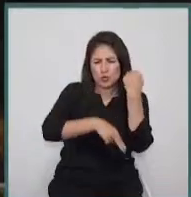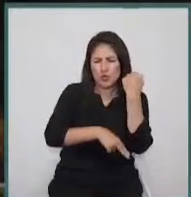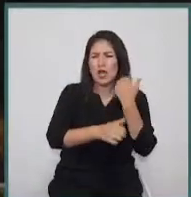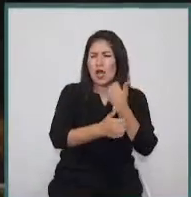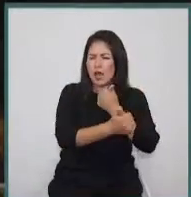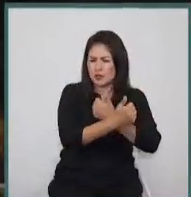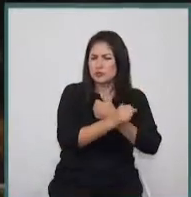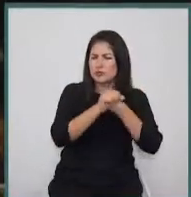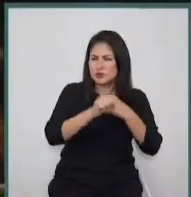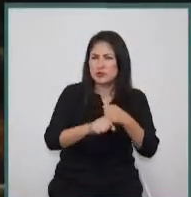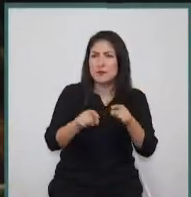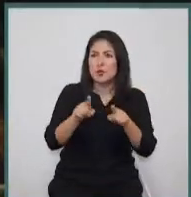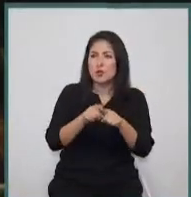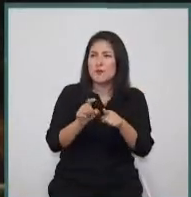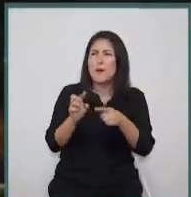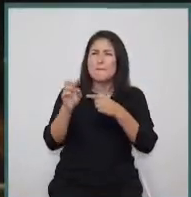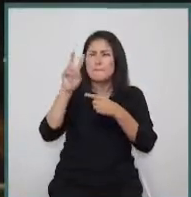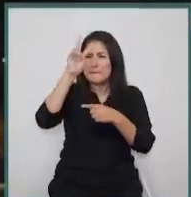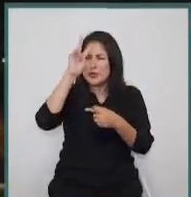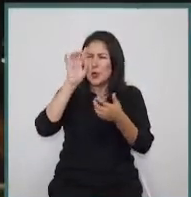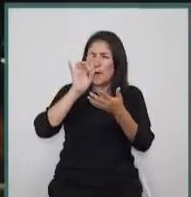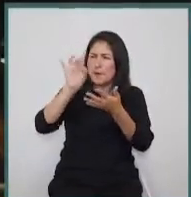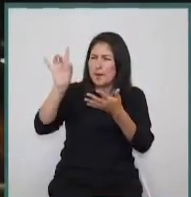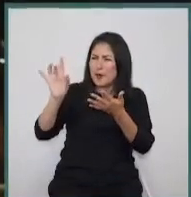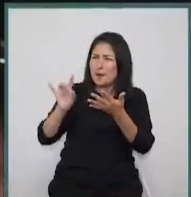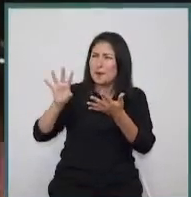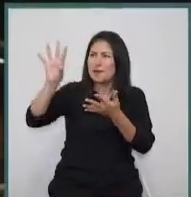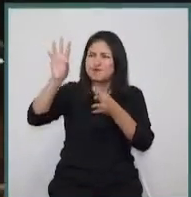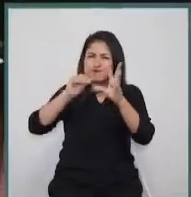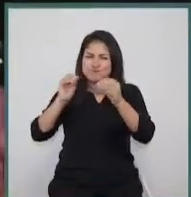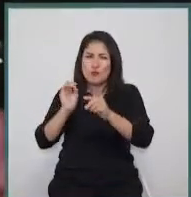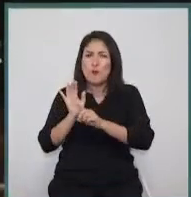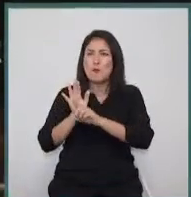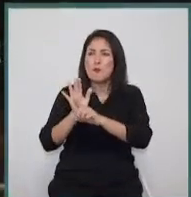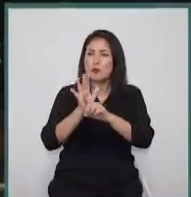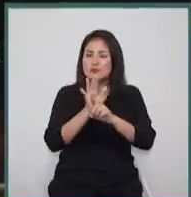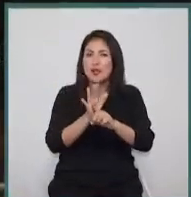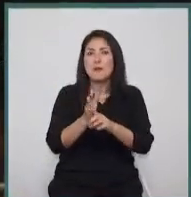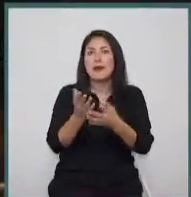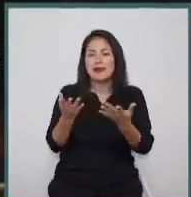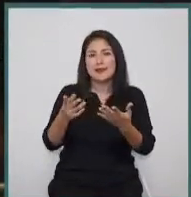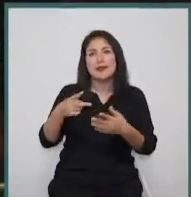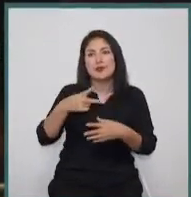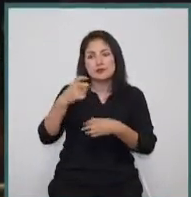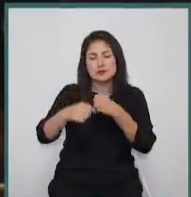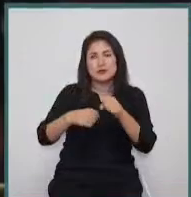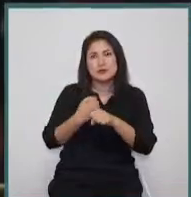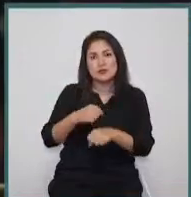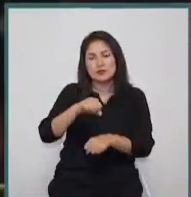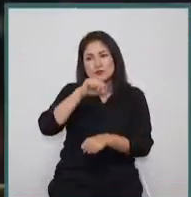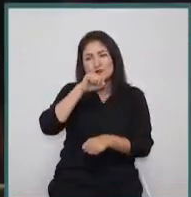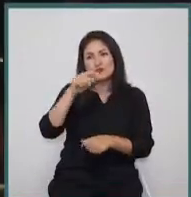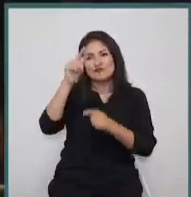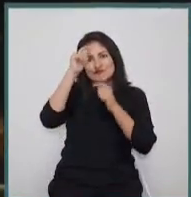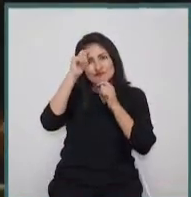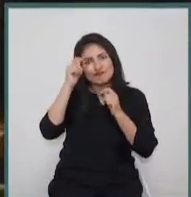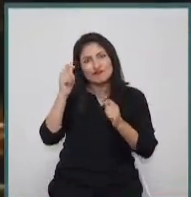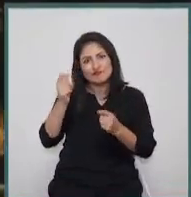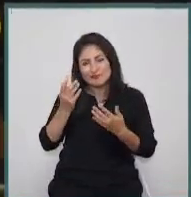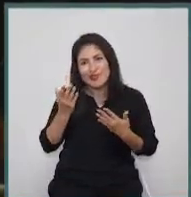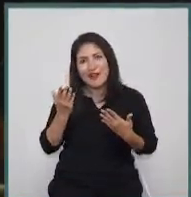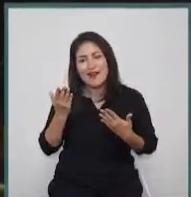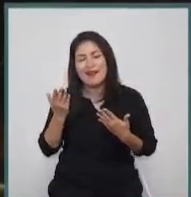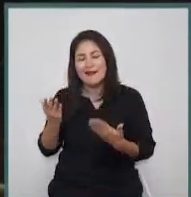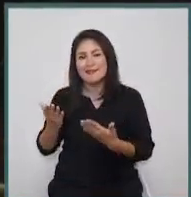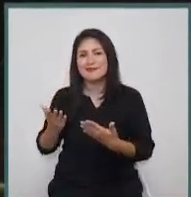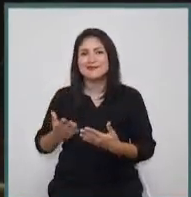solo Junín y Ayacucho, sino todas las regiones del Perú, honrando esta fecha con las cuales estamos cerrando pues los 200